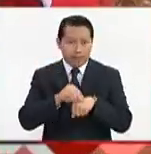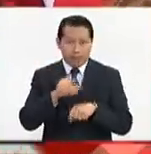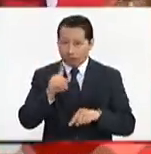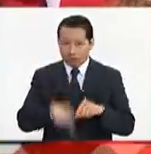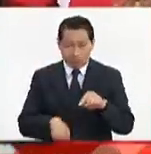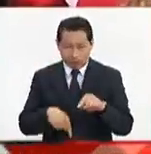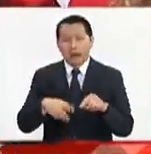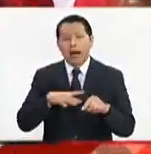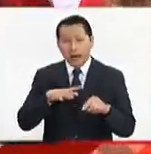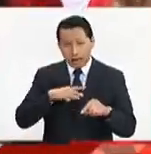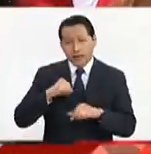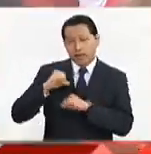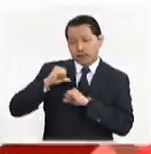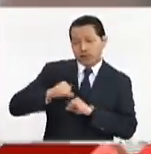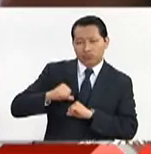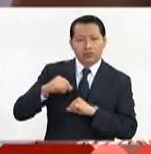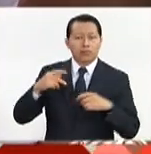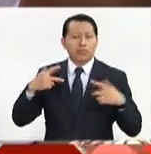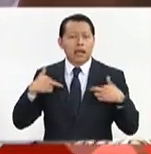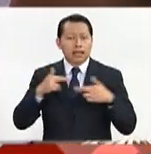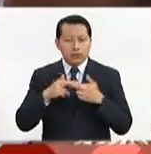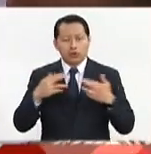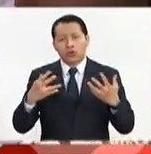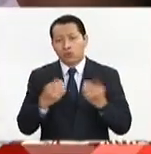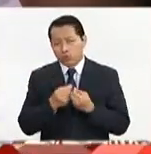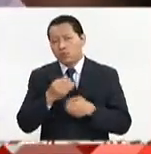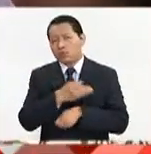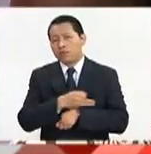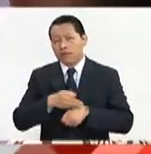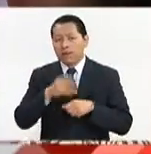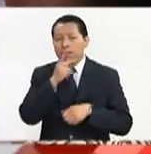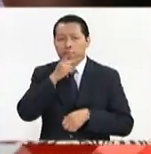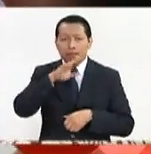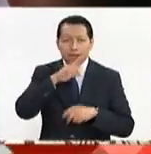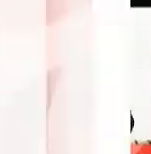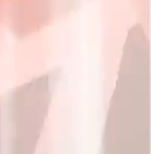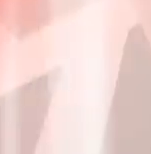con maestros y padres de familia para explicarles la determinación.